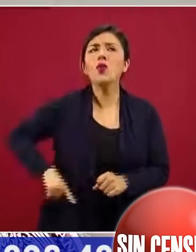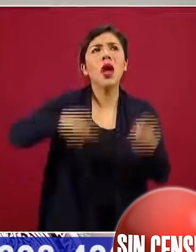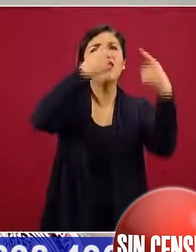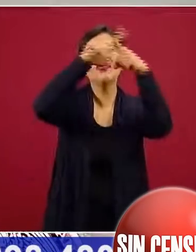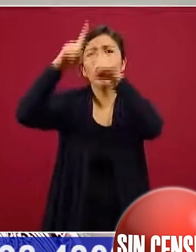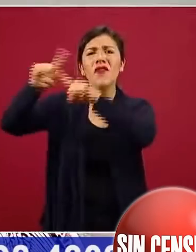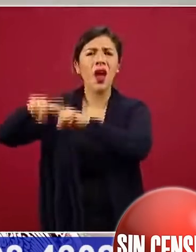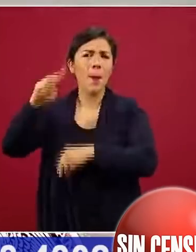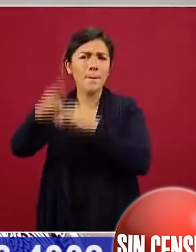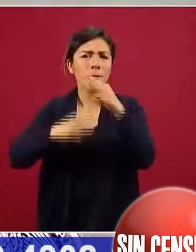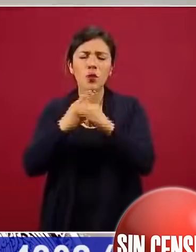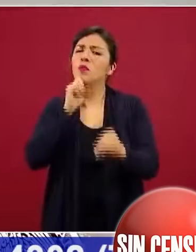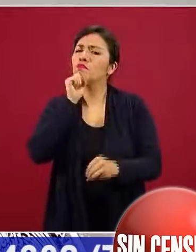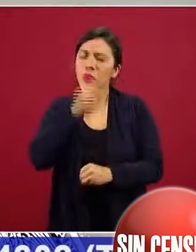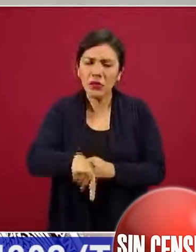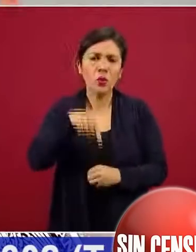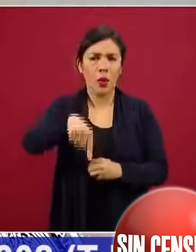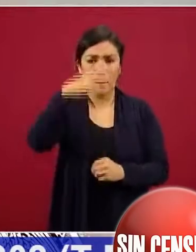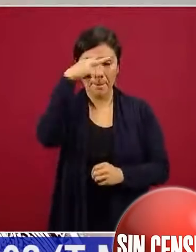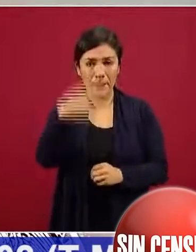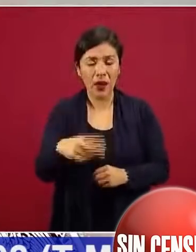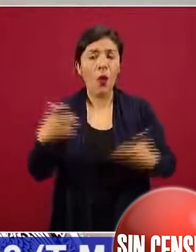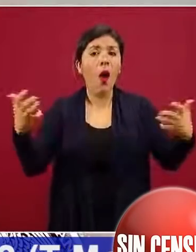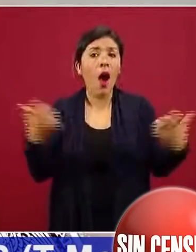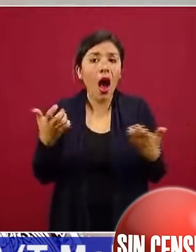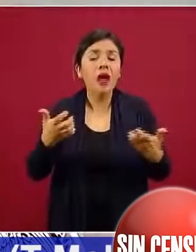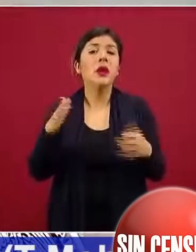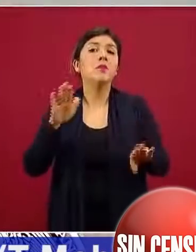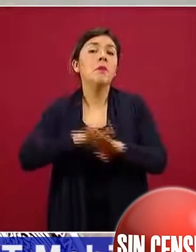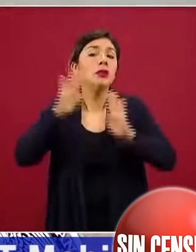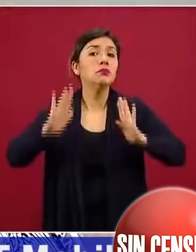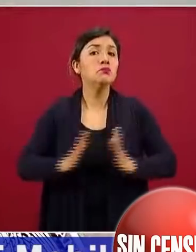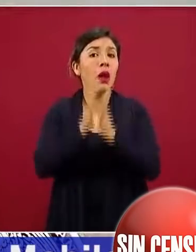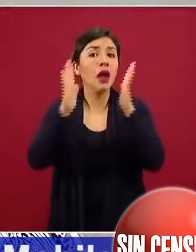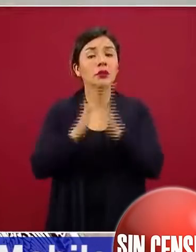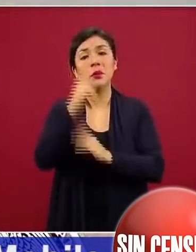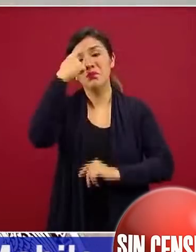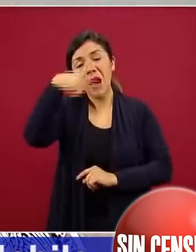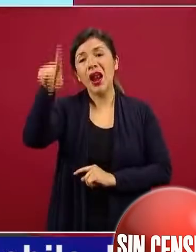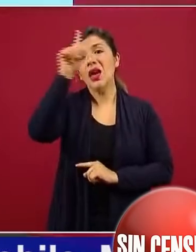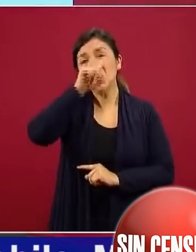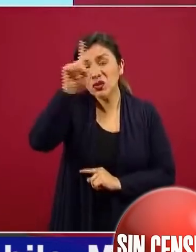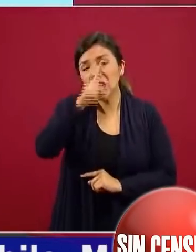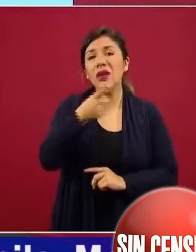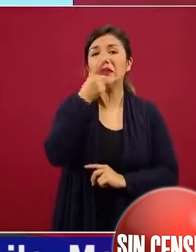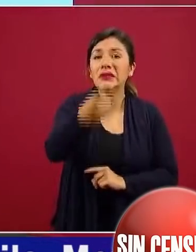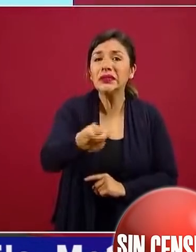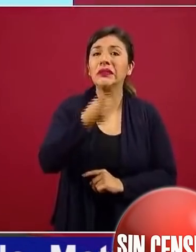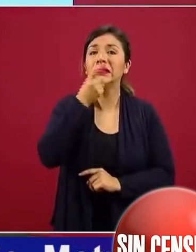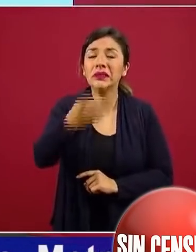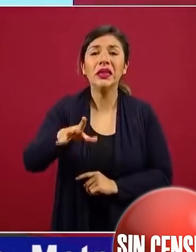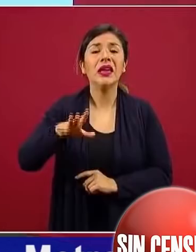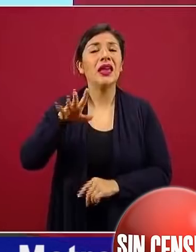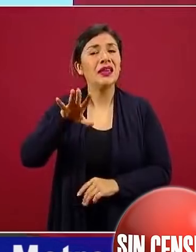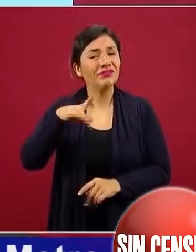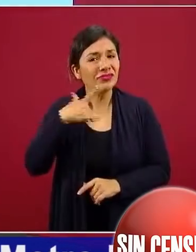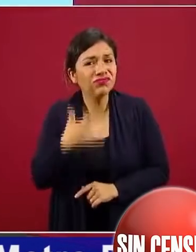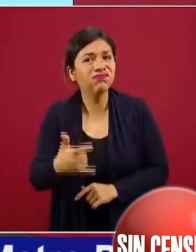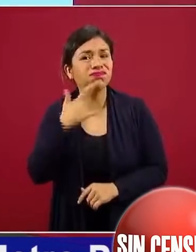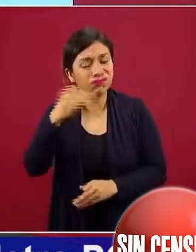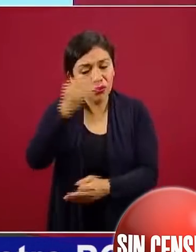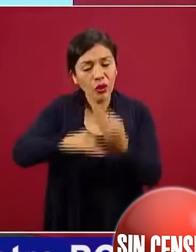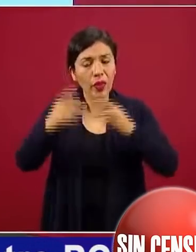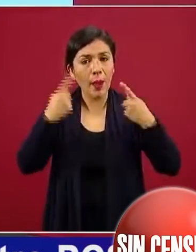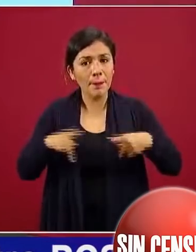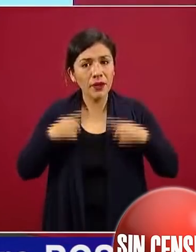desde luego incluido el de México, hemos estado participando en orientar estos esfuerzos de la sociedad o hemos